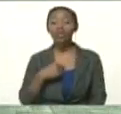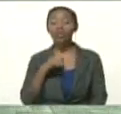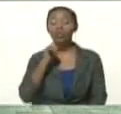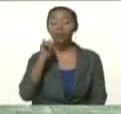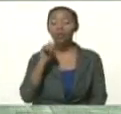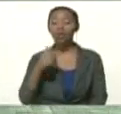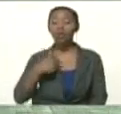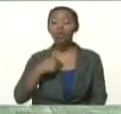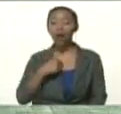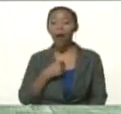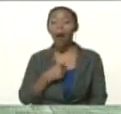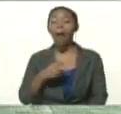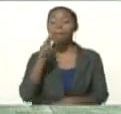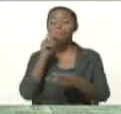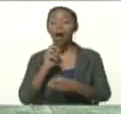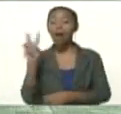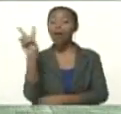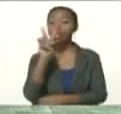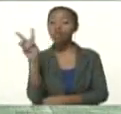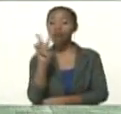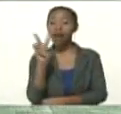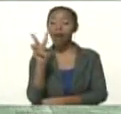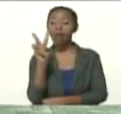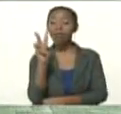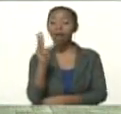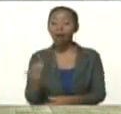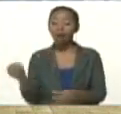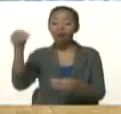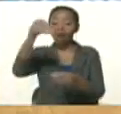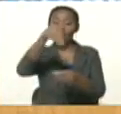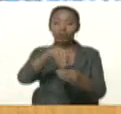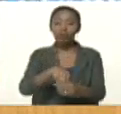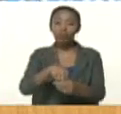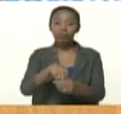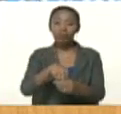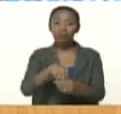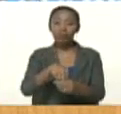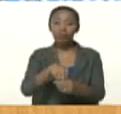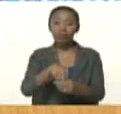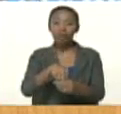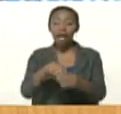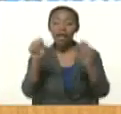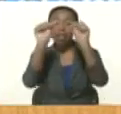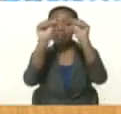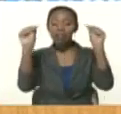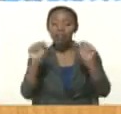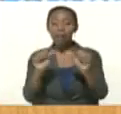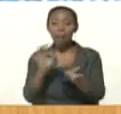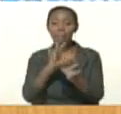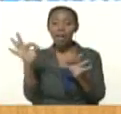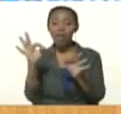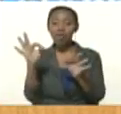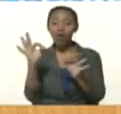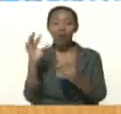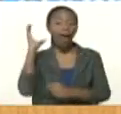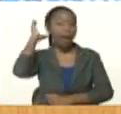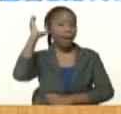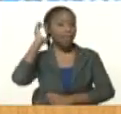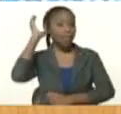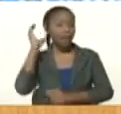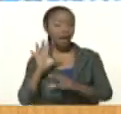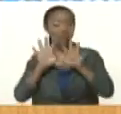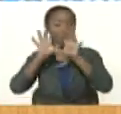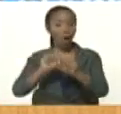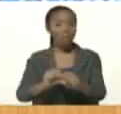que el Banco de Venezuela incorpora al sistema Petro y a las capacidades de